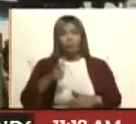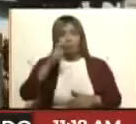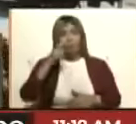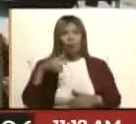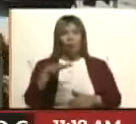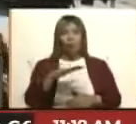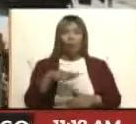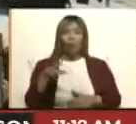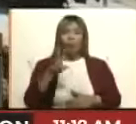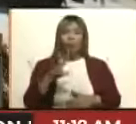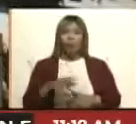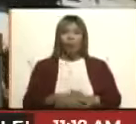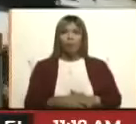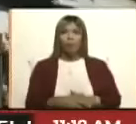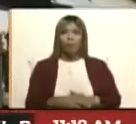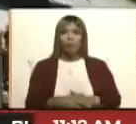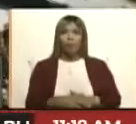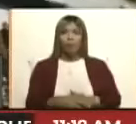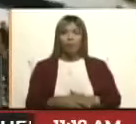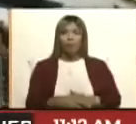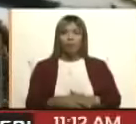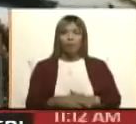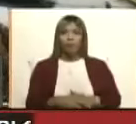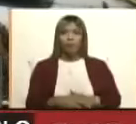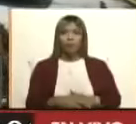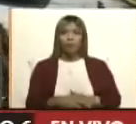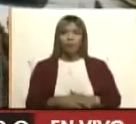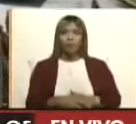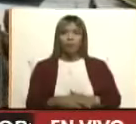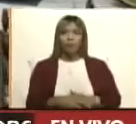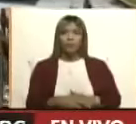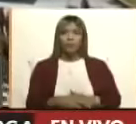pueblo de Venezuela.